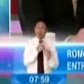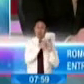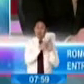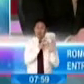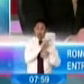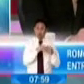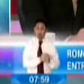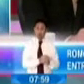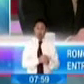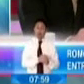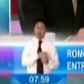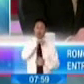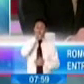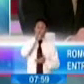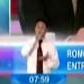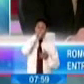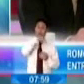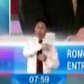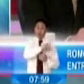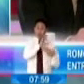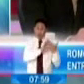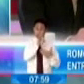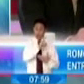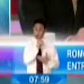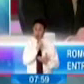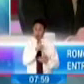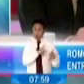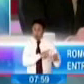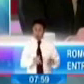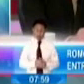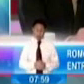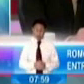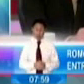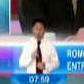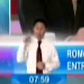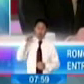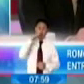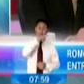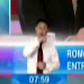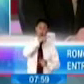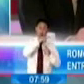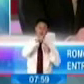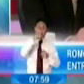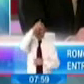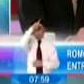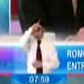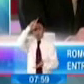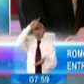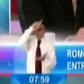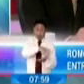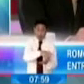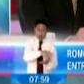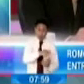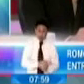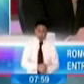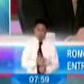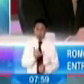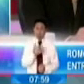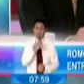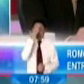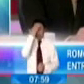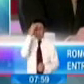registros, cruzan la frontera, lo que no estaba autorizado en un plan de vuelo, y sufren un accidente. Hoy tenemos algunas certezas adicionales,